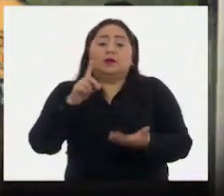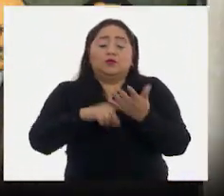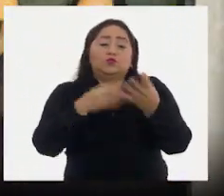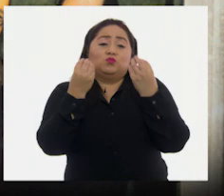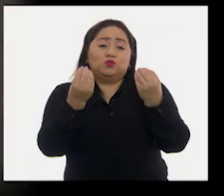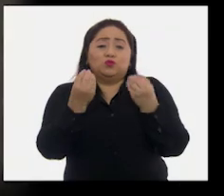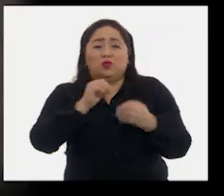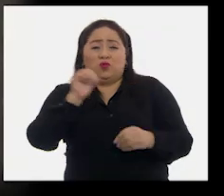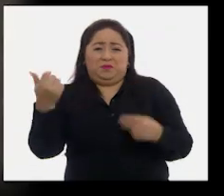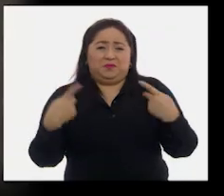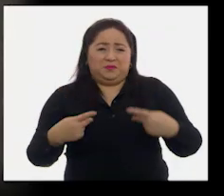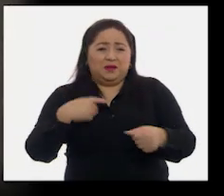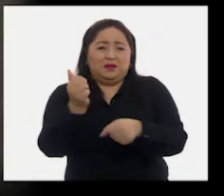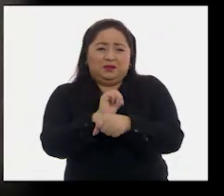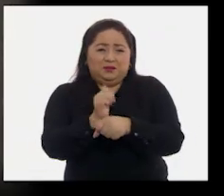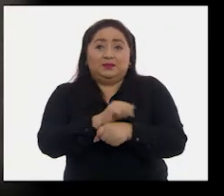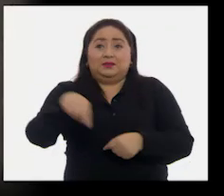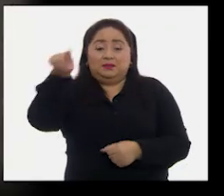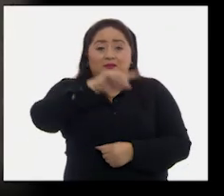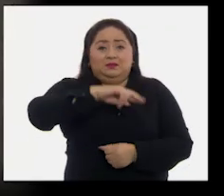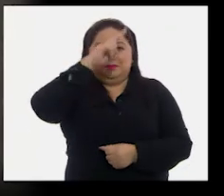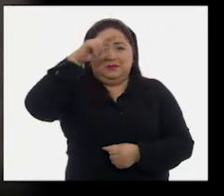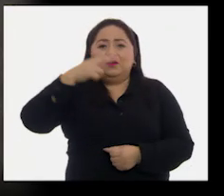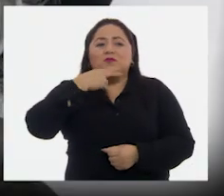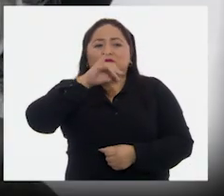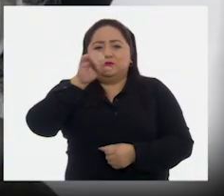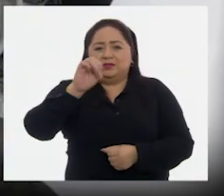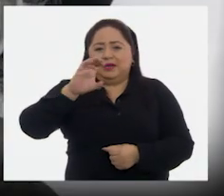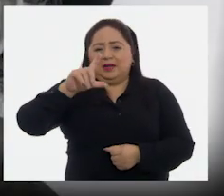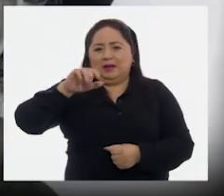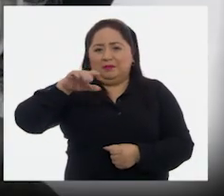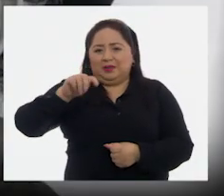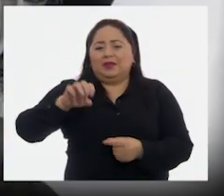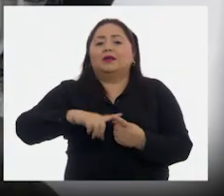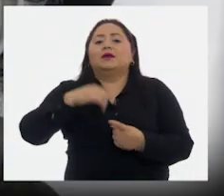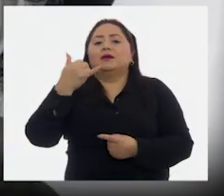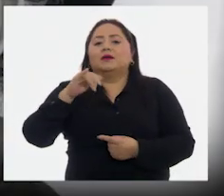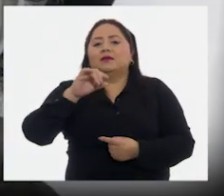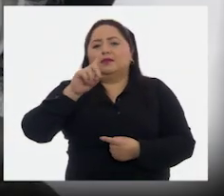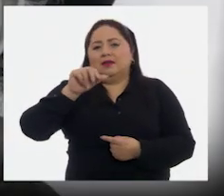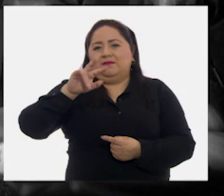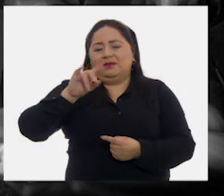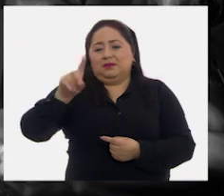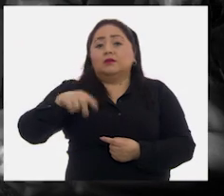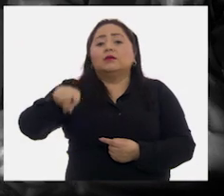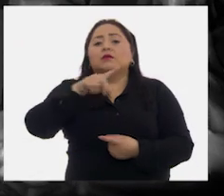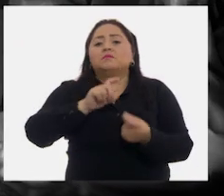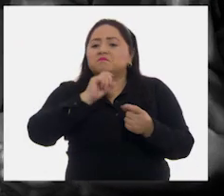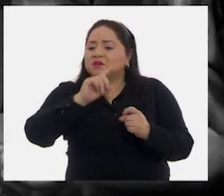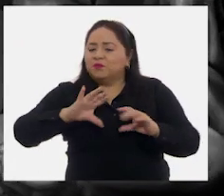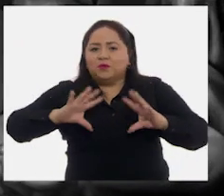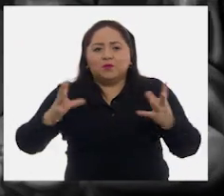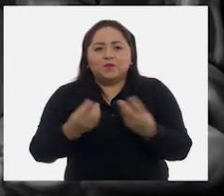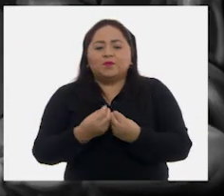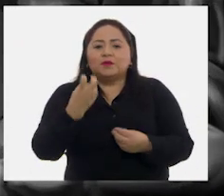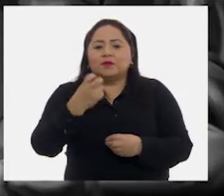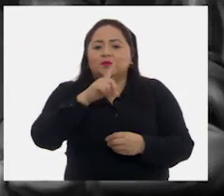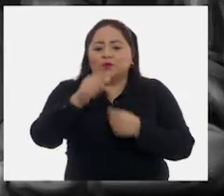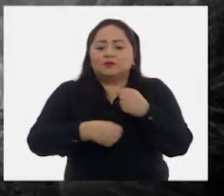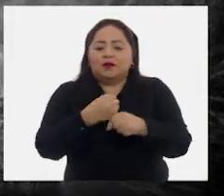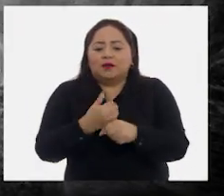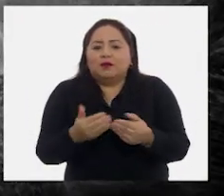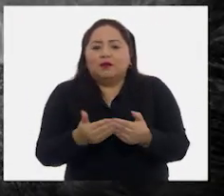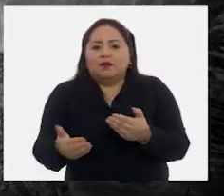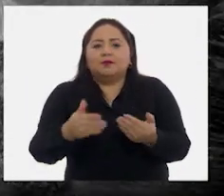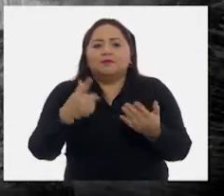muchos otros artistas, los pintores José Clemente Orozco y David Alfaro Siqueiros se incorporaron en los años siguientes al